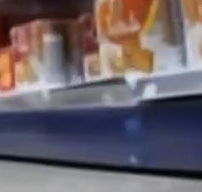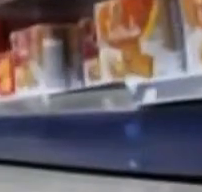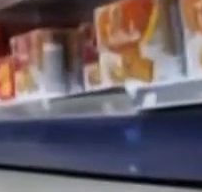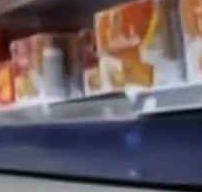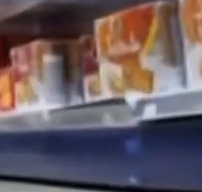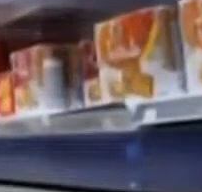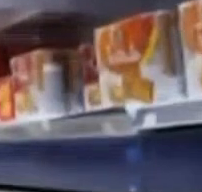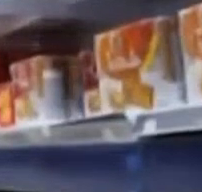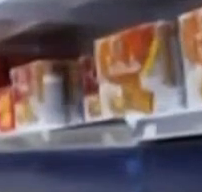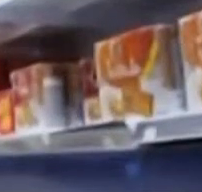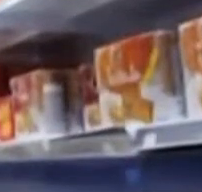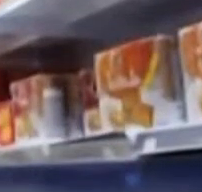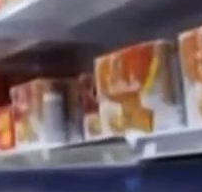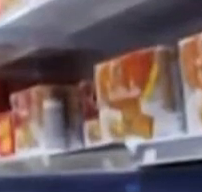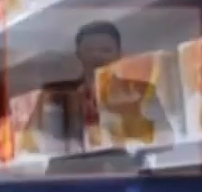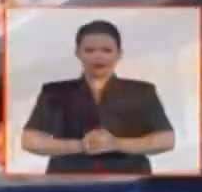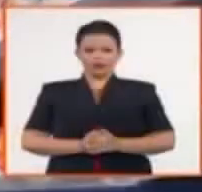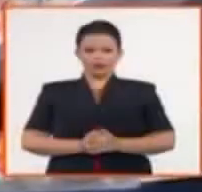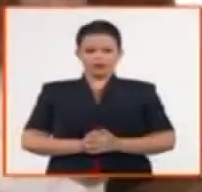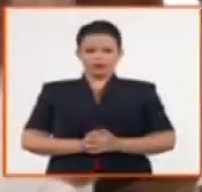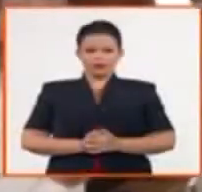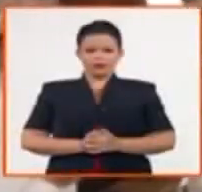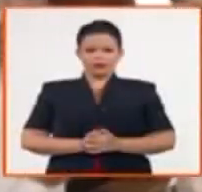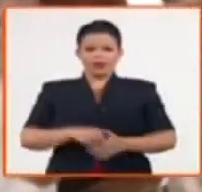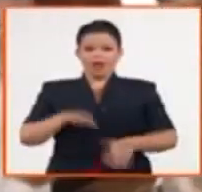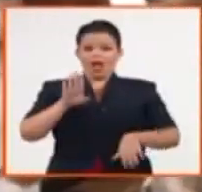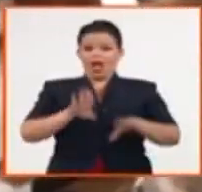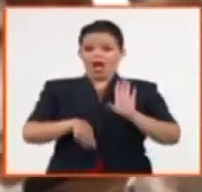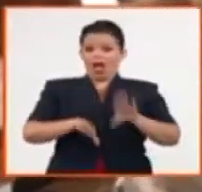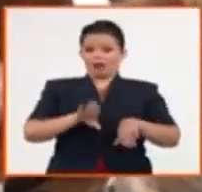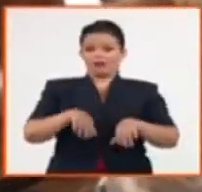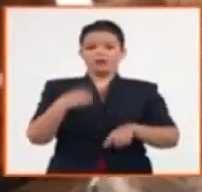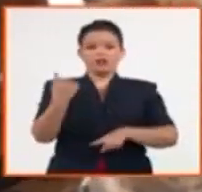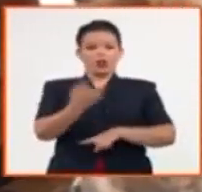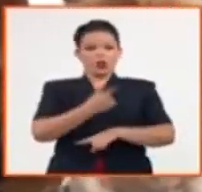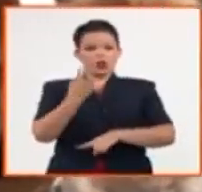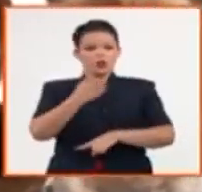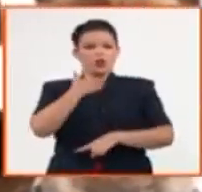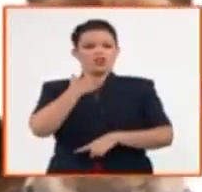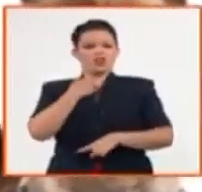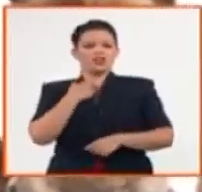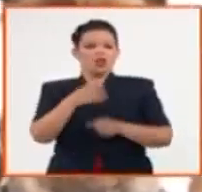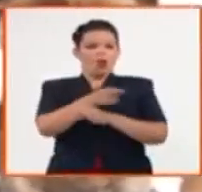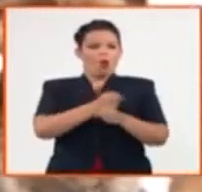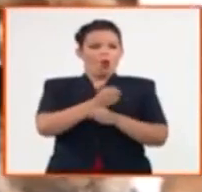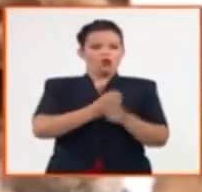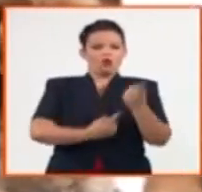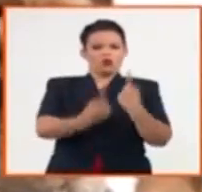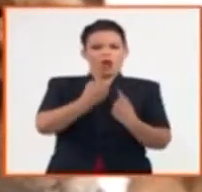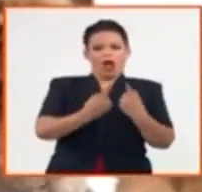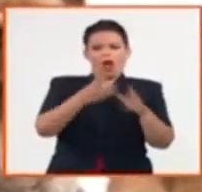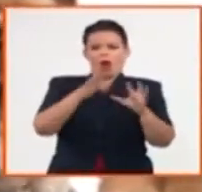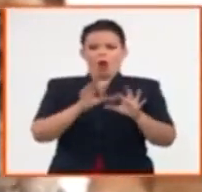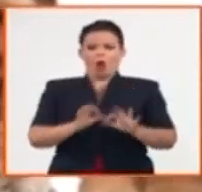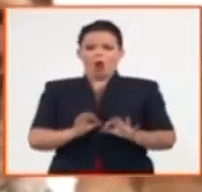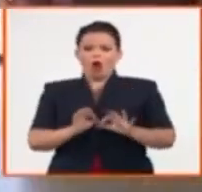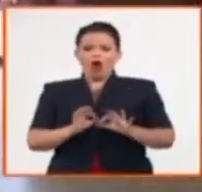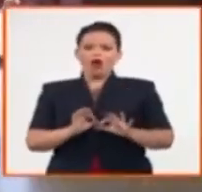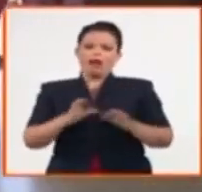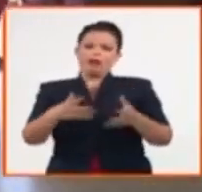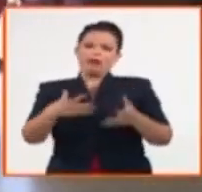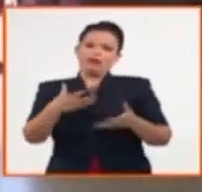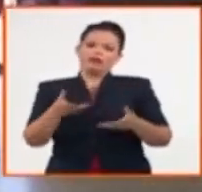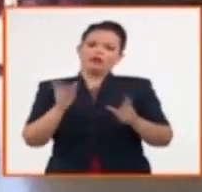A veces, cuando queremos utilizar un producto o hacernos de una mascota, miramos en detalle su árbol genealógico o calidad de sus